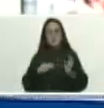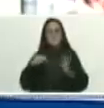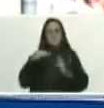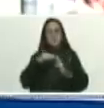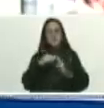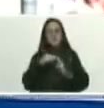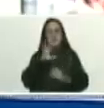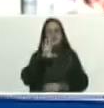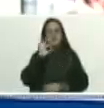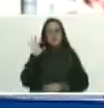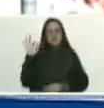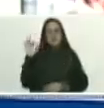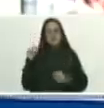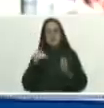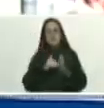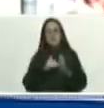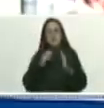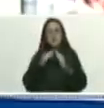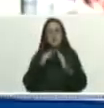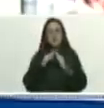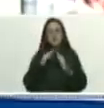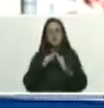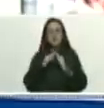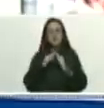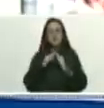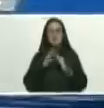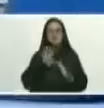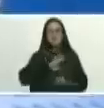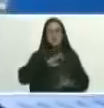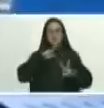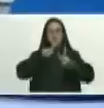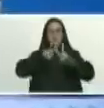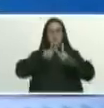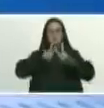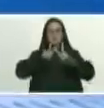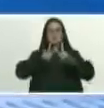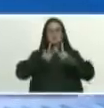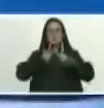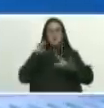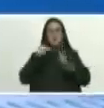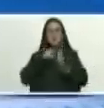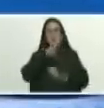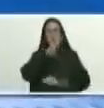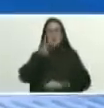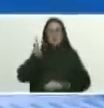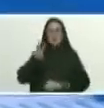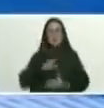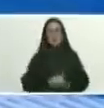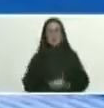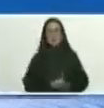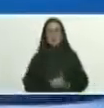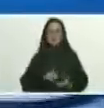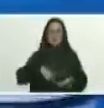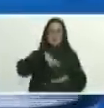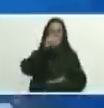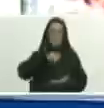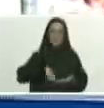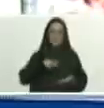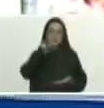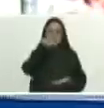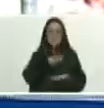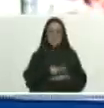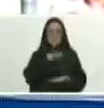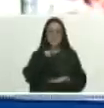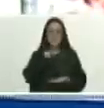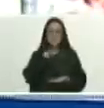de 500.000 viviendas de la gran misión Vivienda Venezuela 2023, firmado,